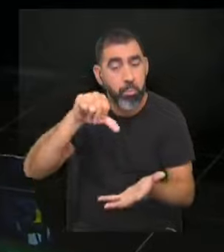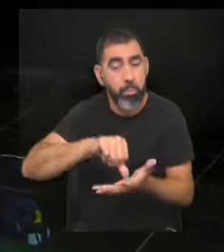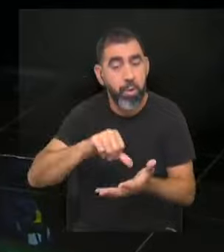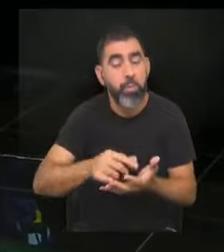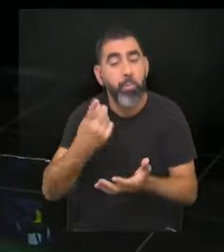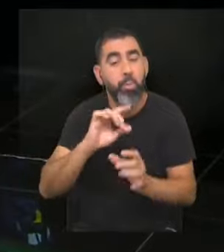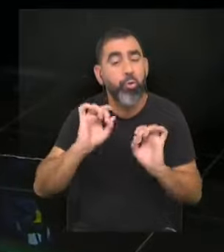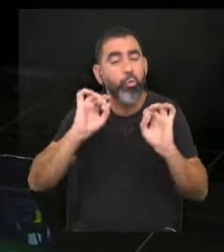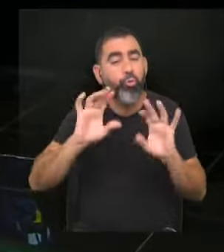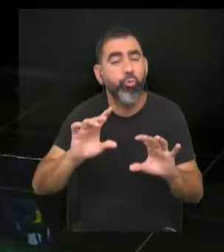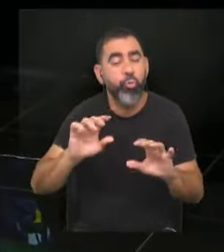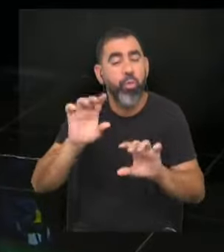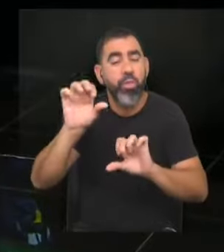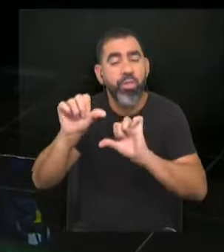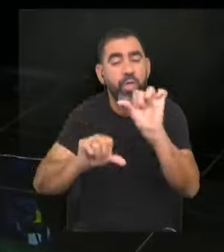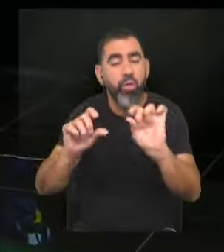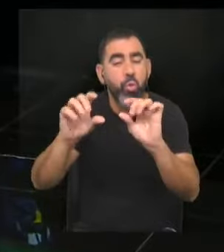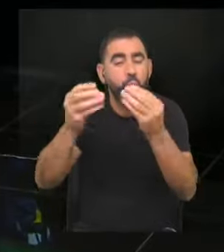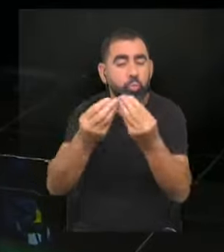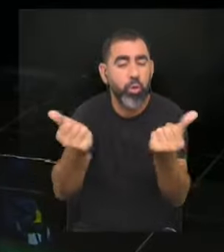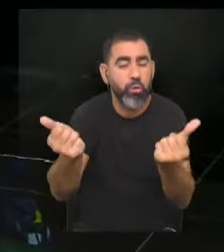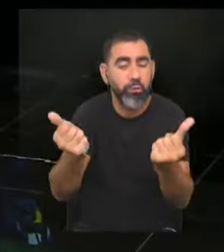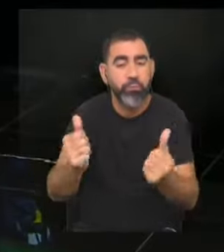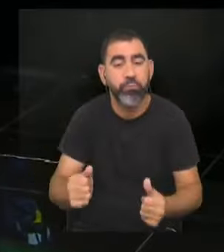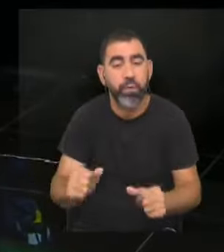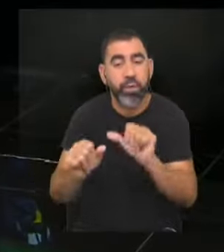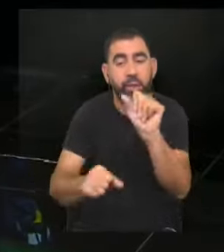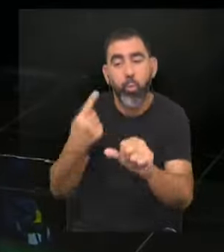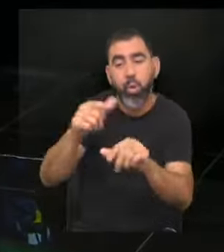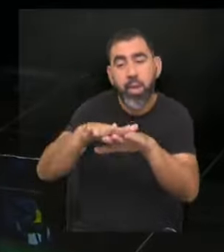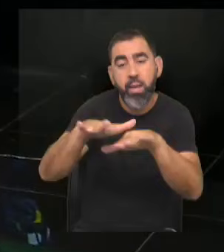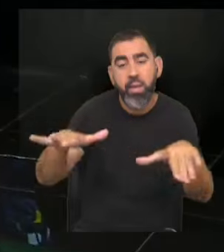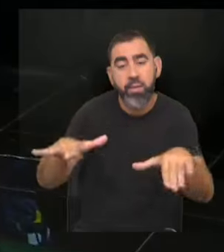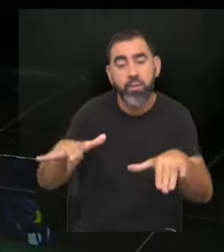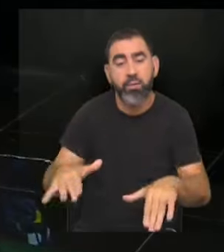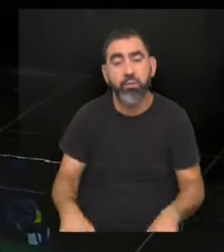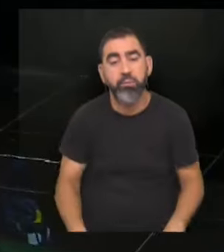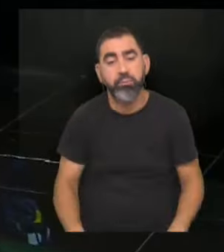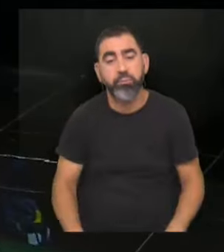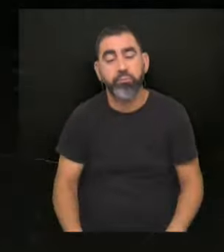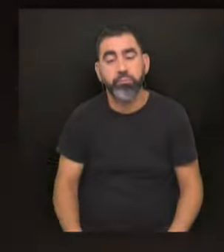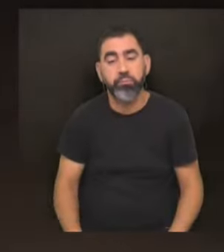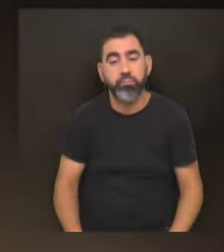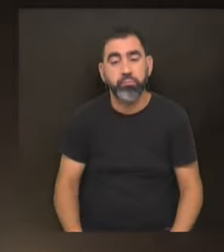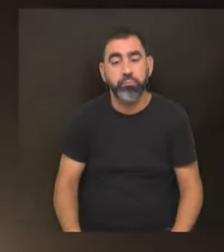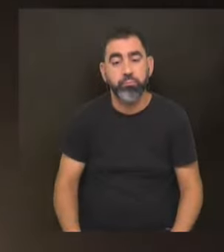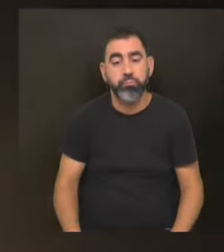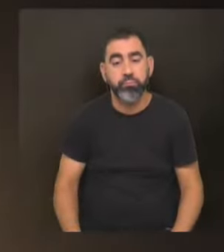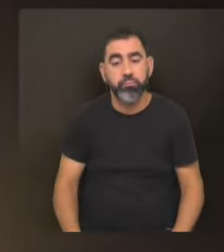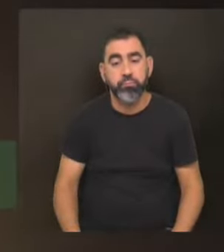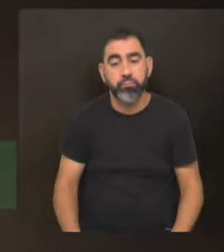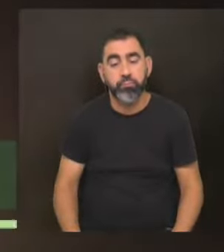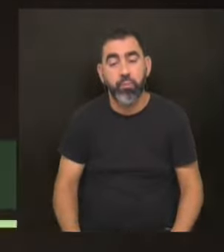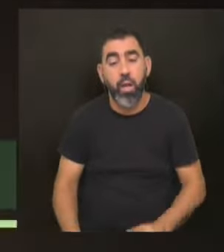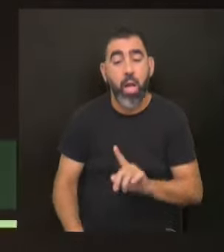Apenas ha causado hasta el momento daños leves a una base de la fuerza aérea e hirió una niña que recibió un impacto de metral Pese a que